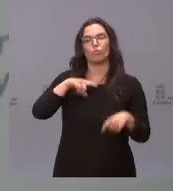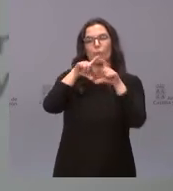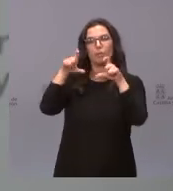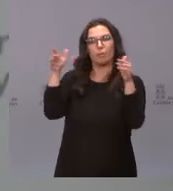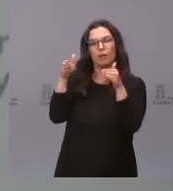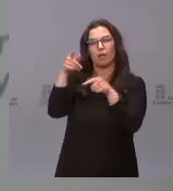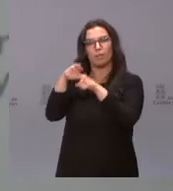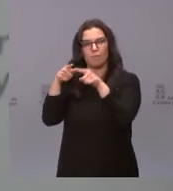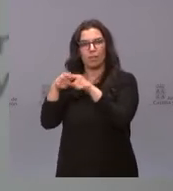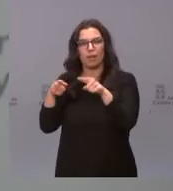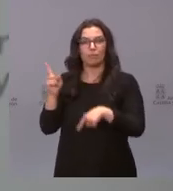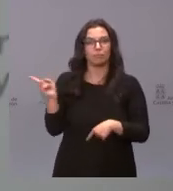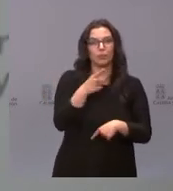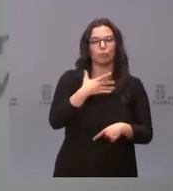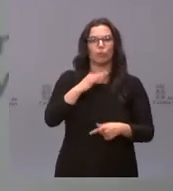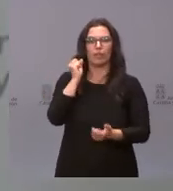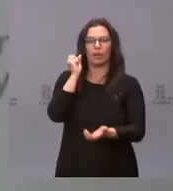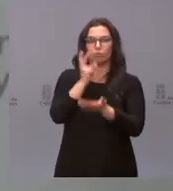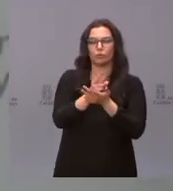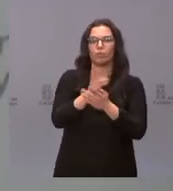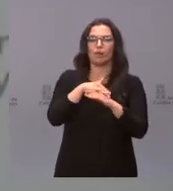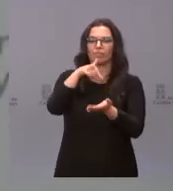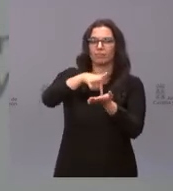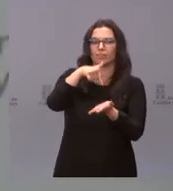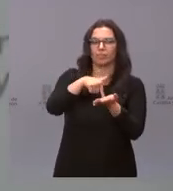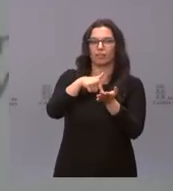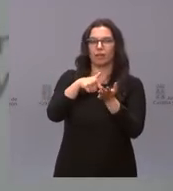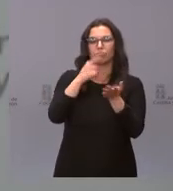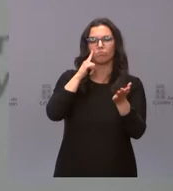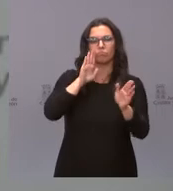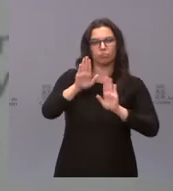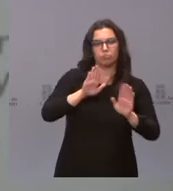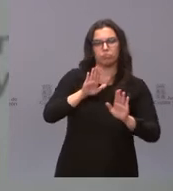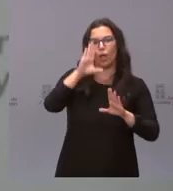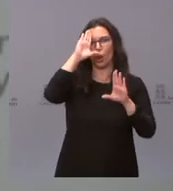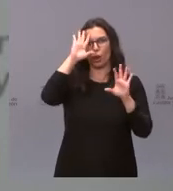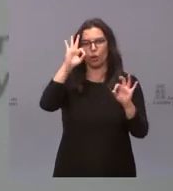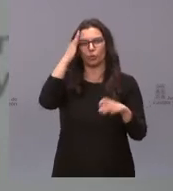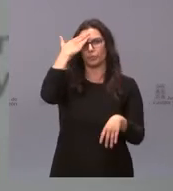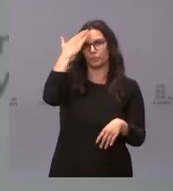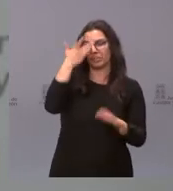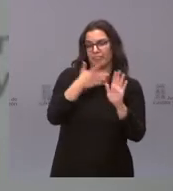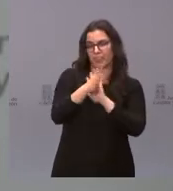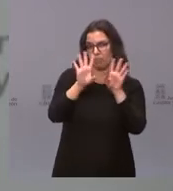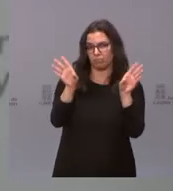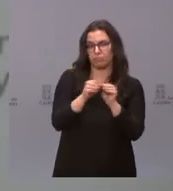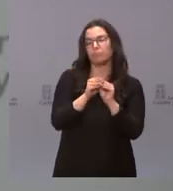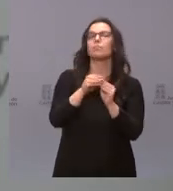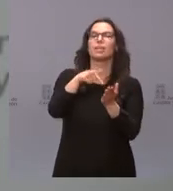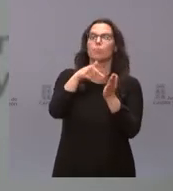de apostar por una fiscalidad moderada e inteligente en definitiva de bajar impuestos